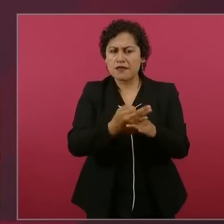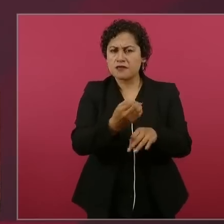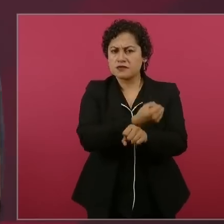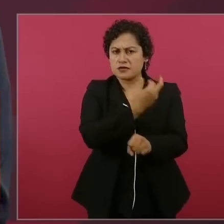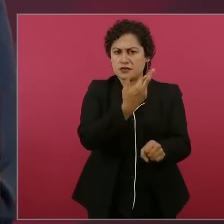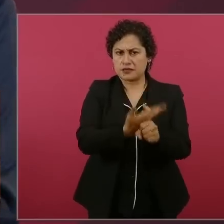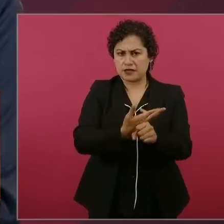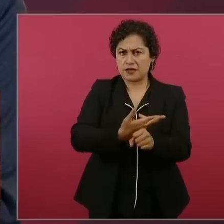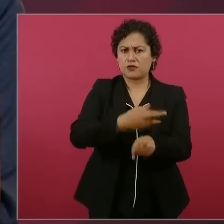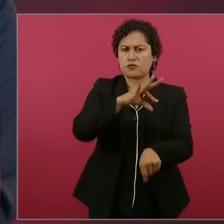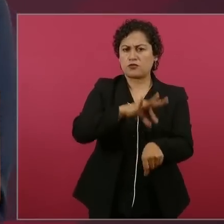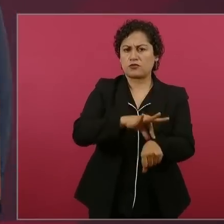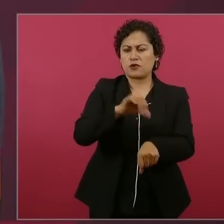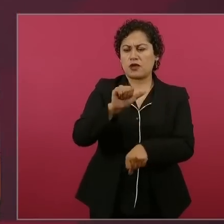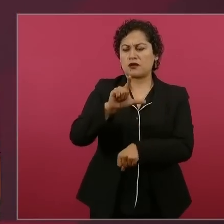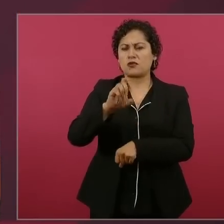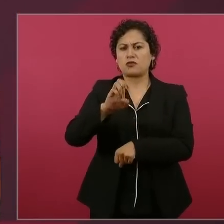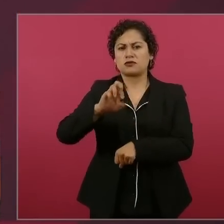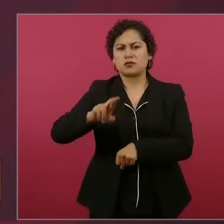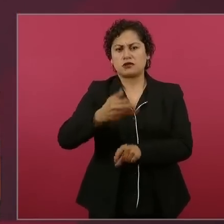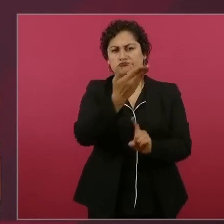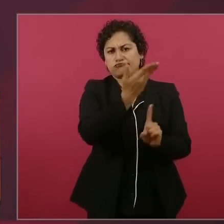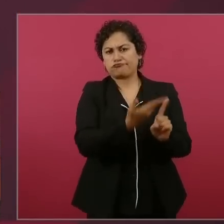un hombre honesto, íntegro,